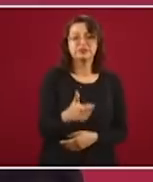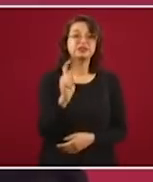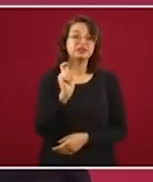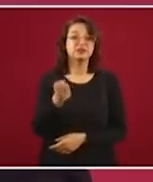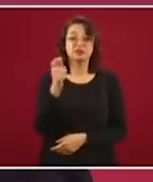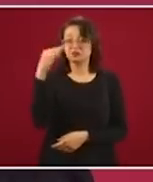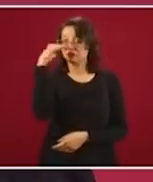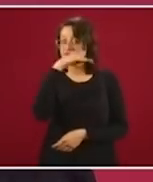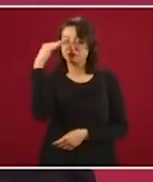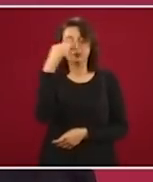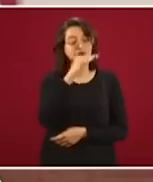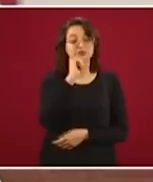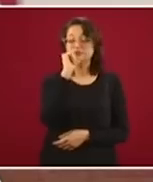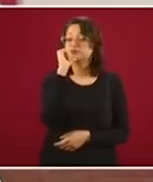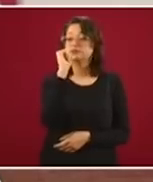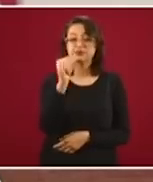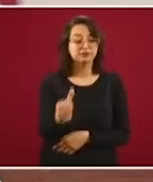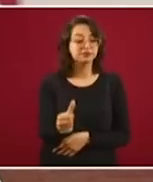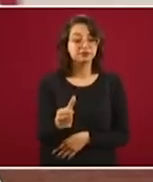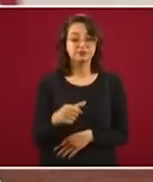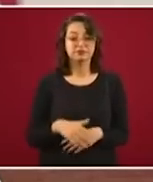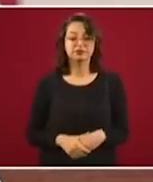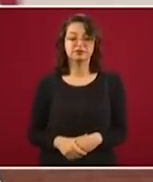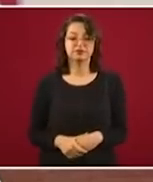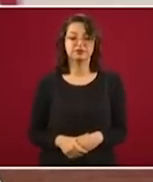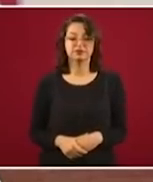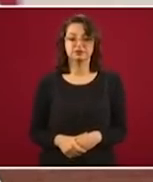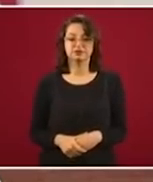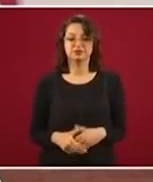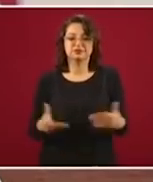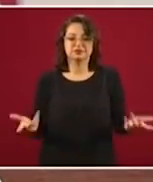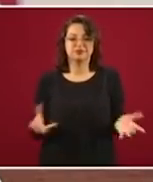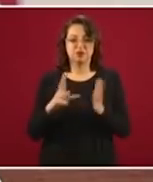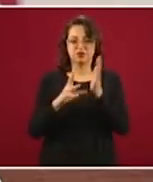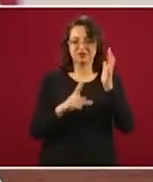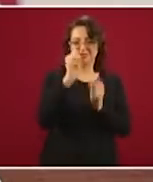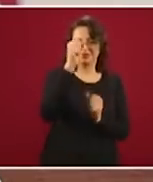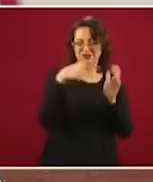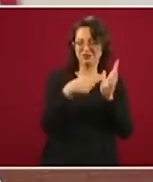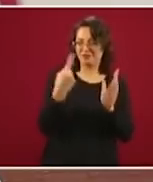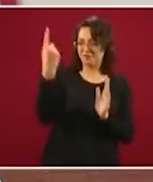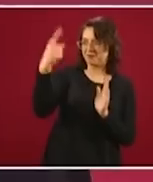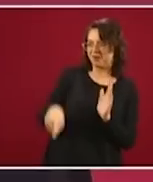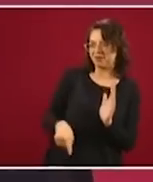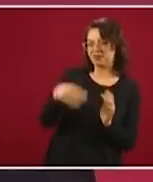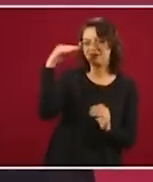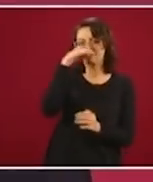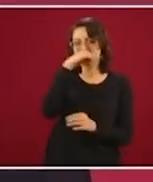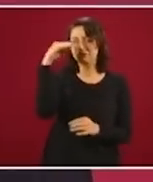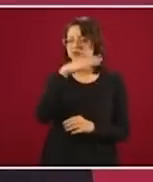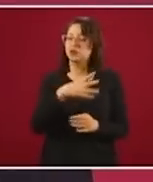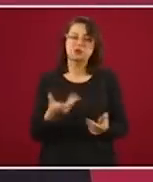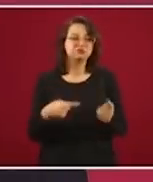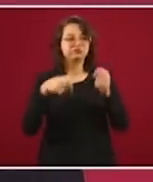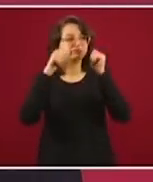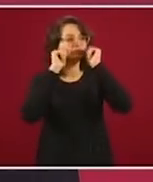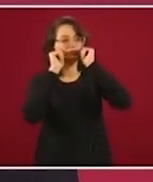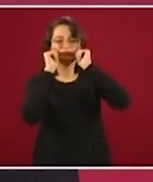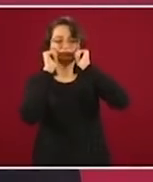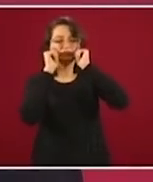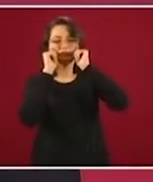gratuidad, a pesar del mandato constitucional y ahora de